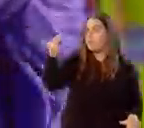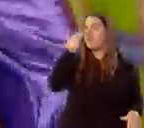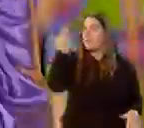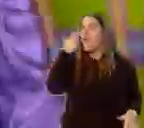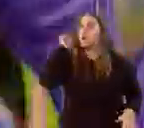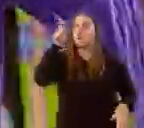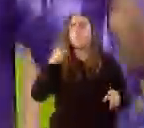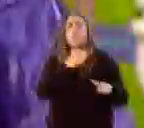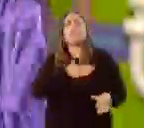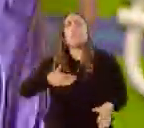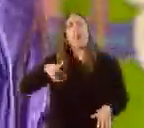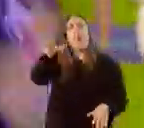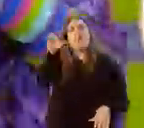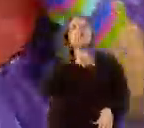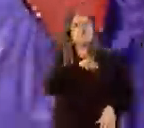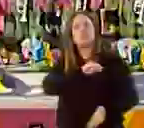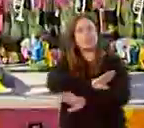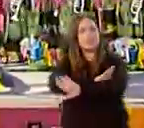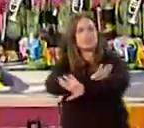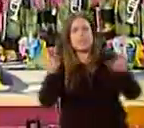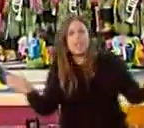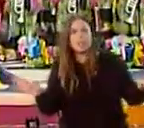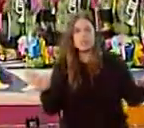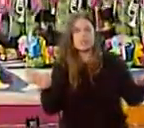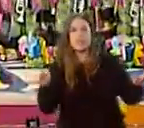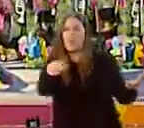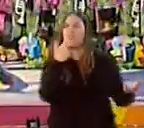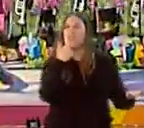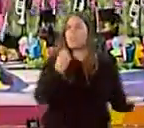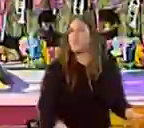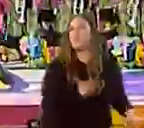donde vende y la gente